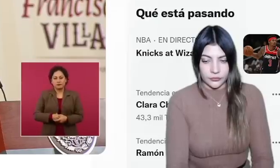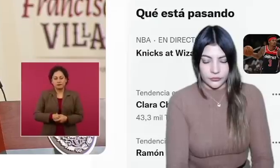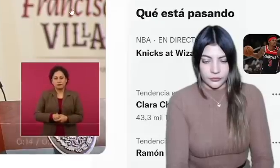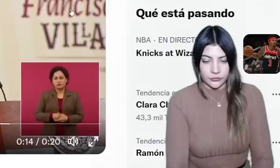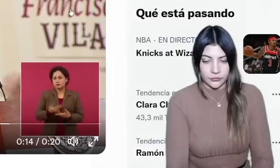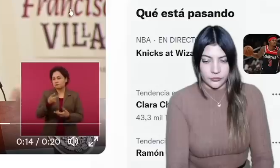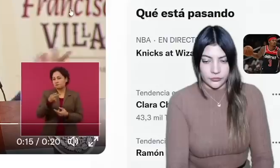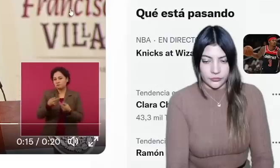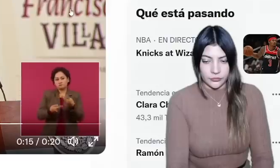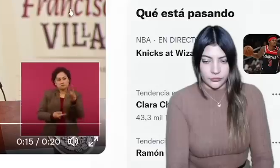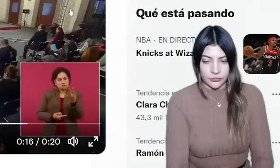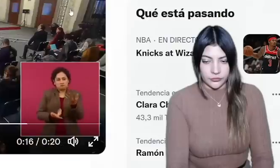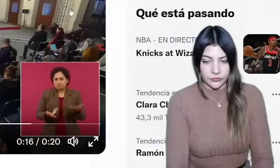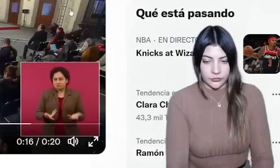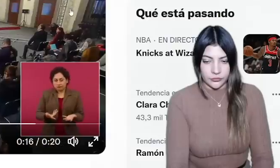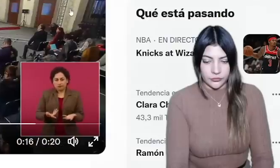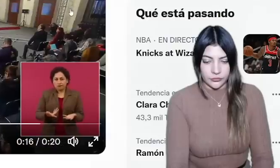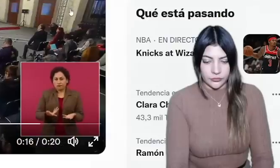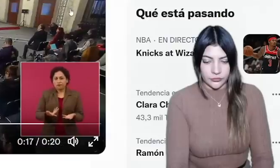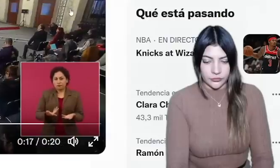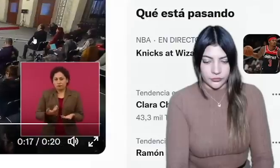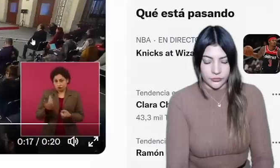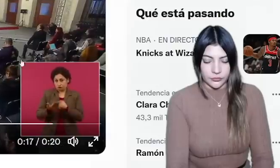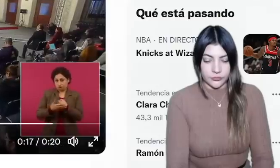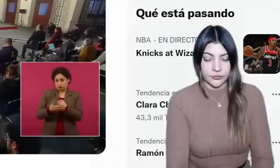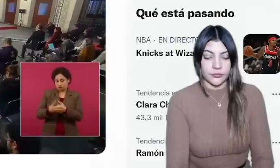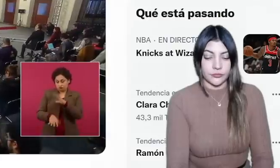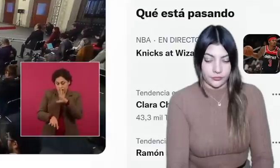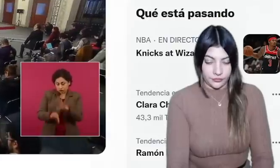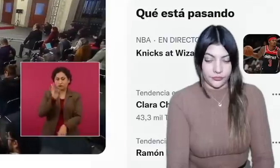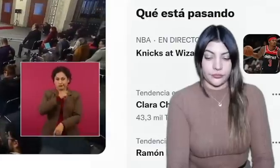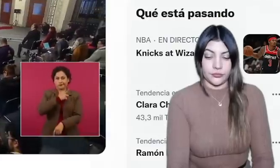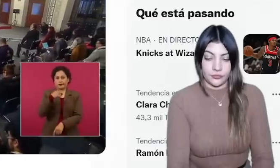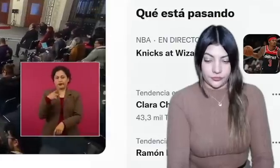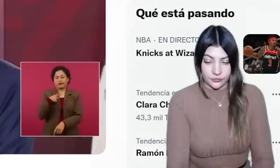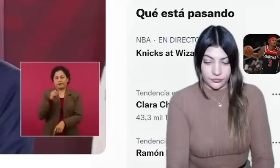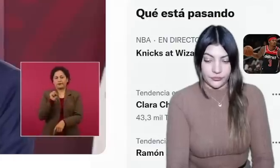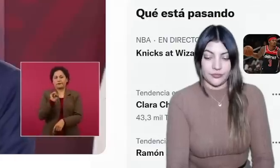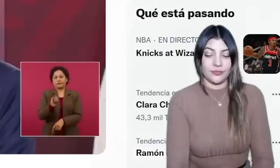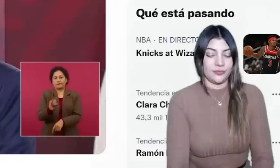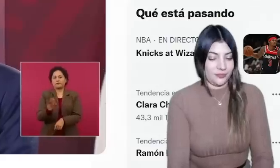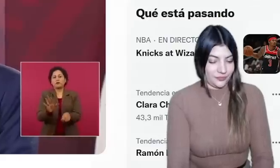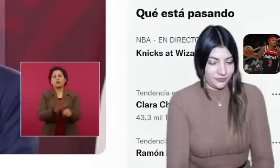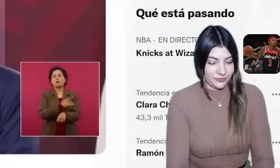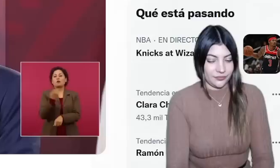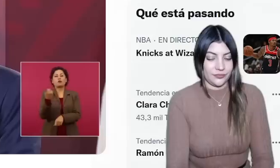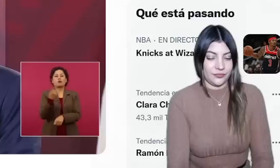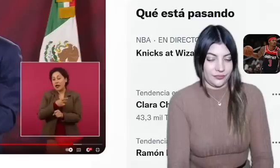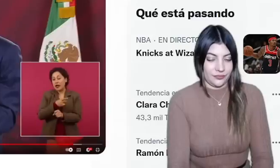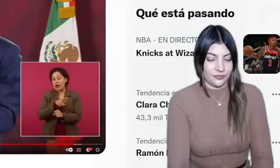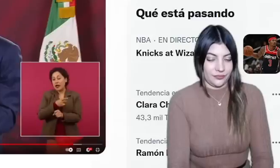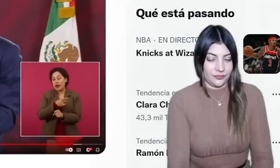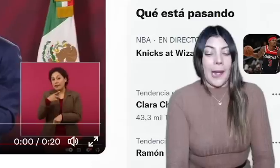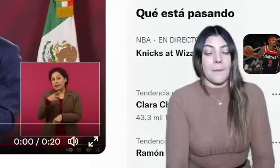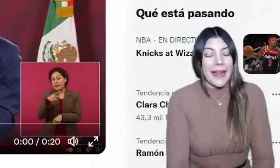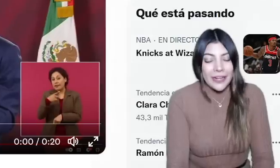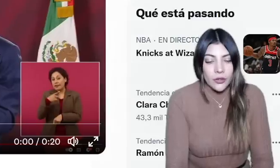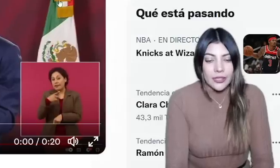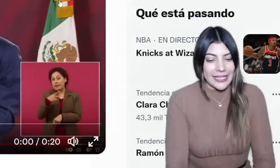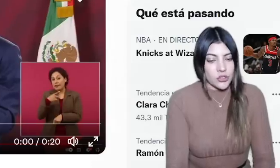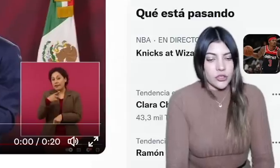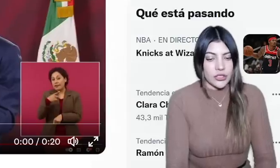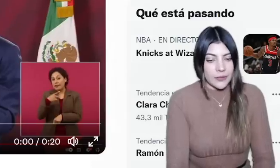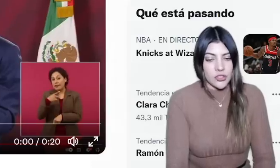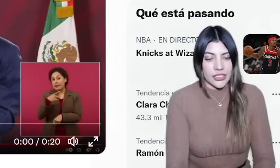en fin, se tiene que saber qué sucedió, o sea, qué originó el accidente. Pues,